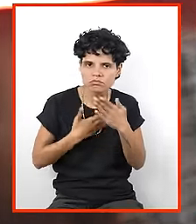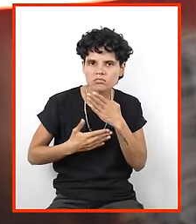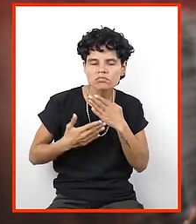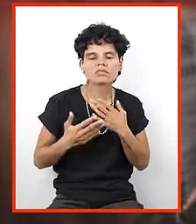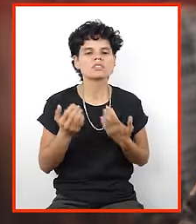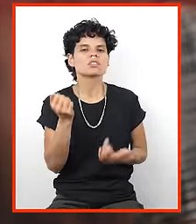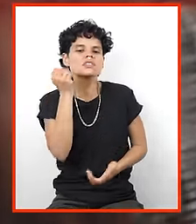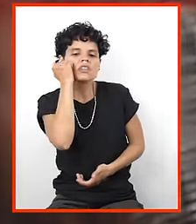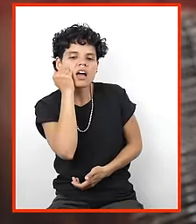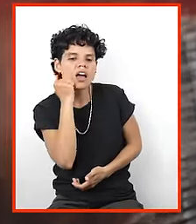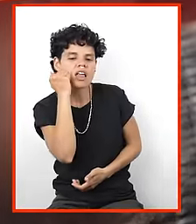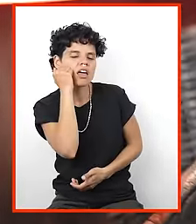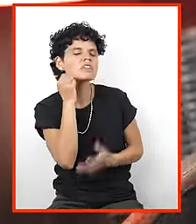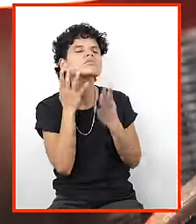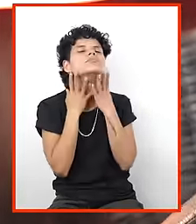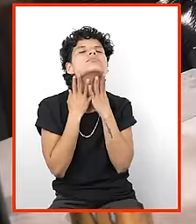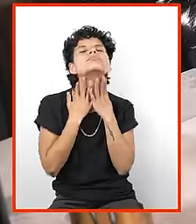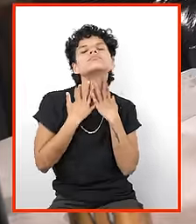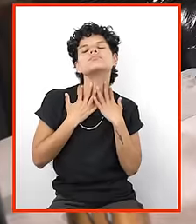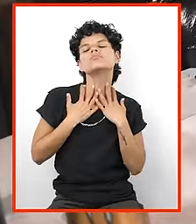Fisiología gargantil.